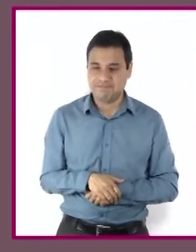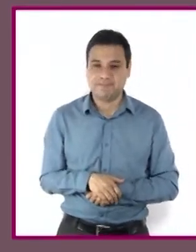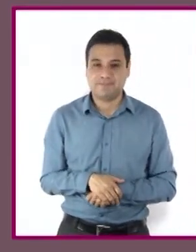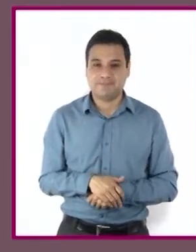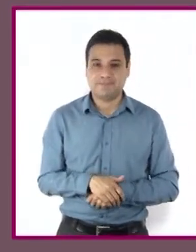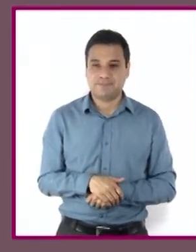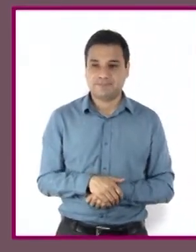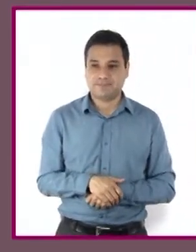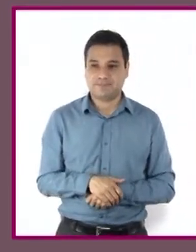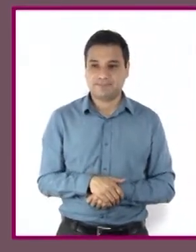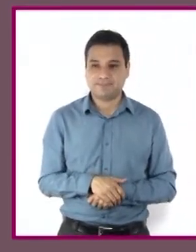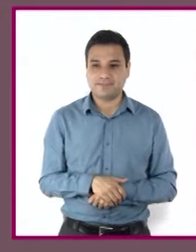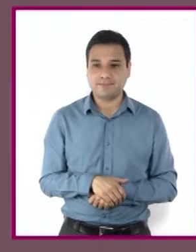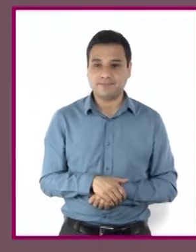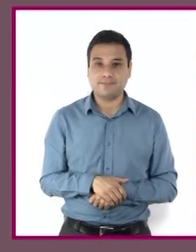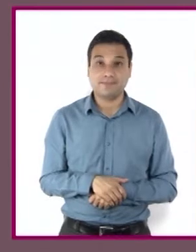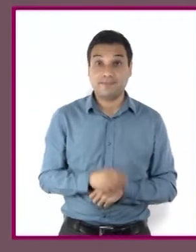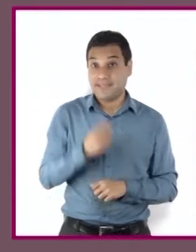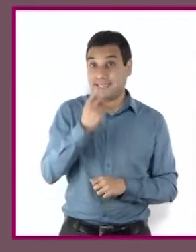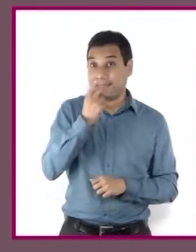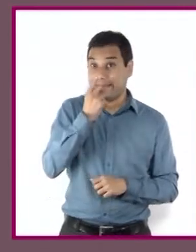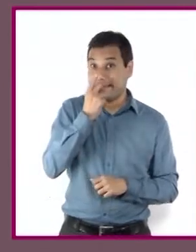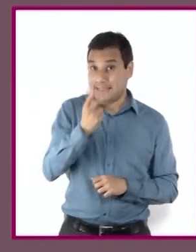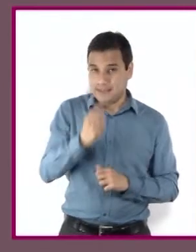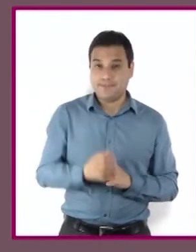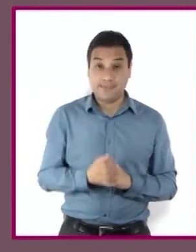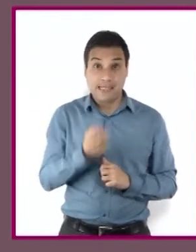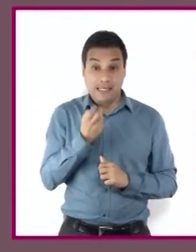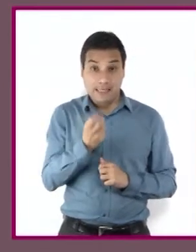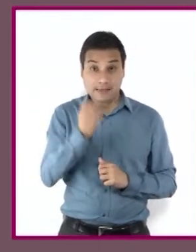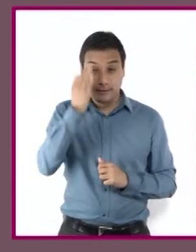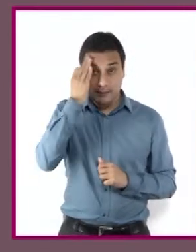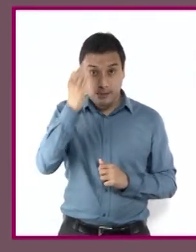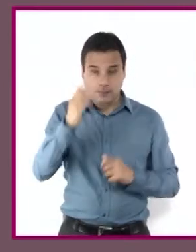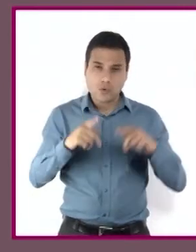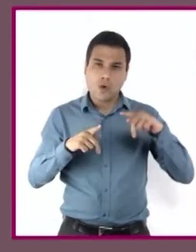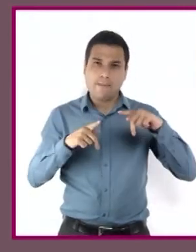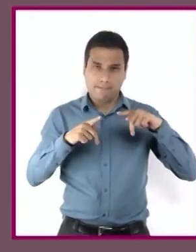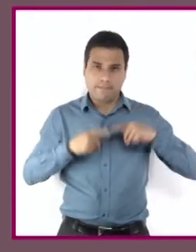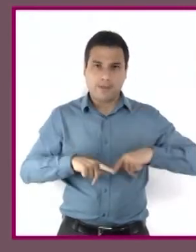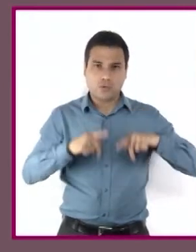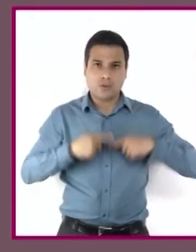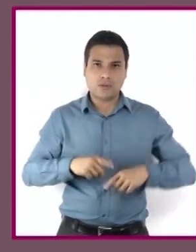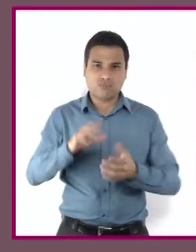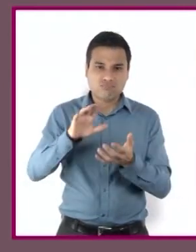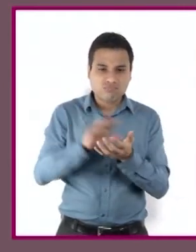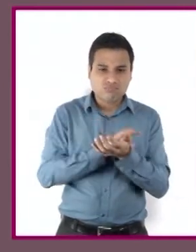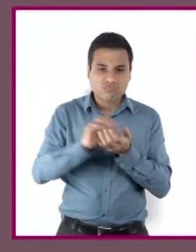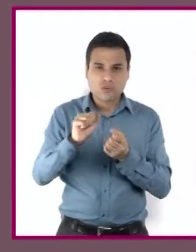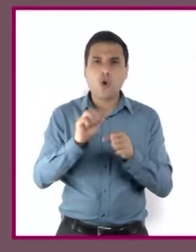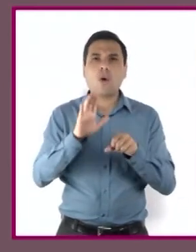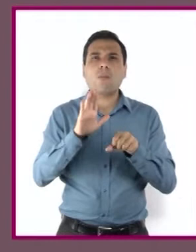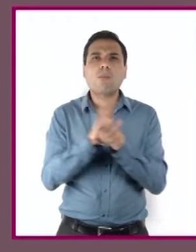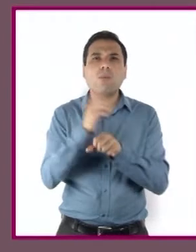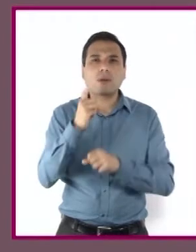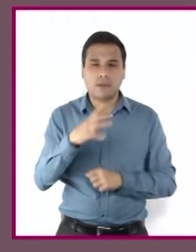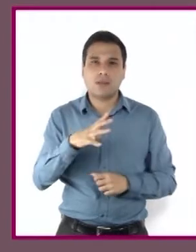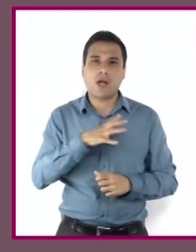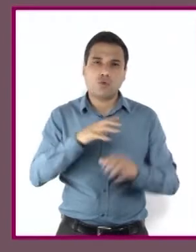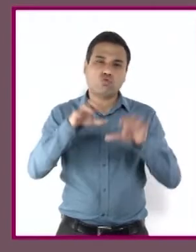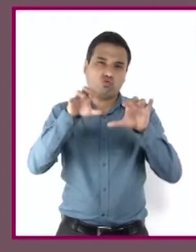agua. Se dice que en esta época, los seres humanos fueron destruidos por una gran inundación, y